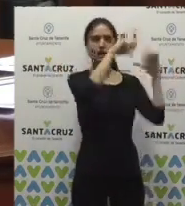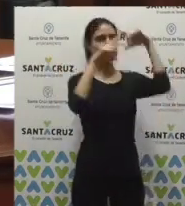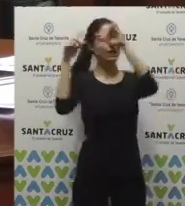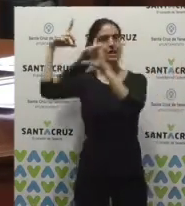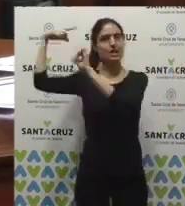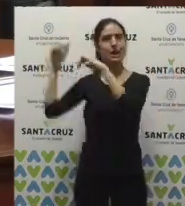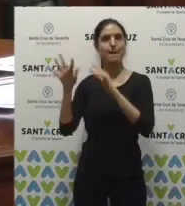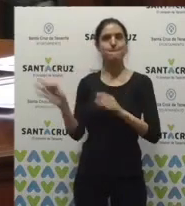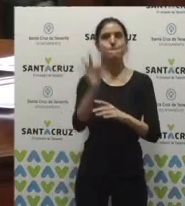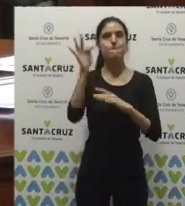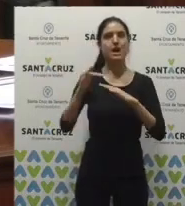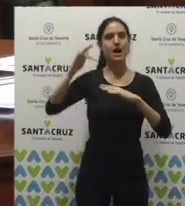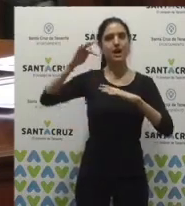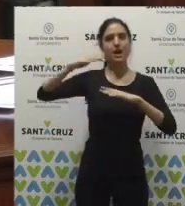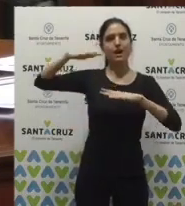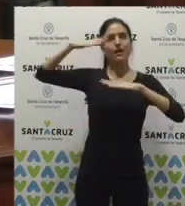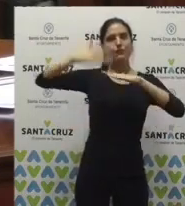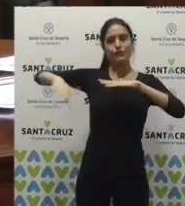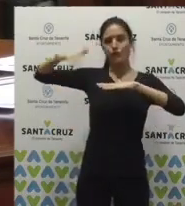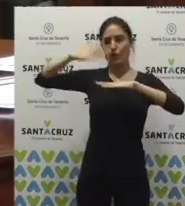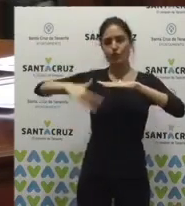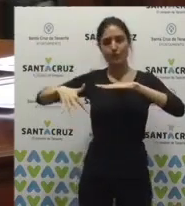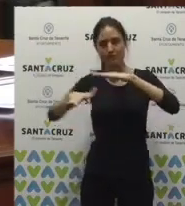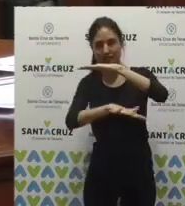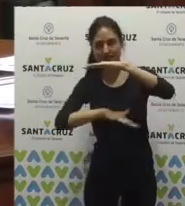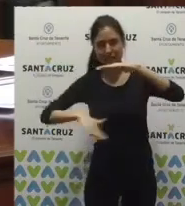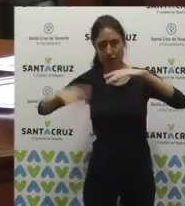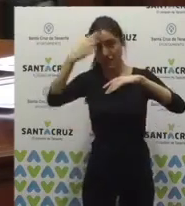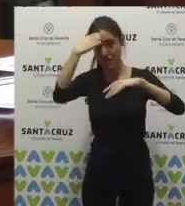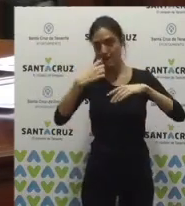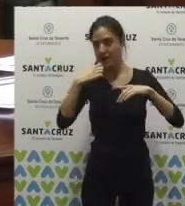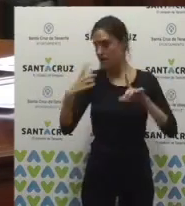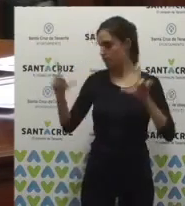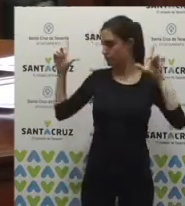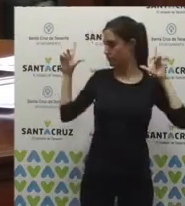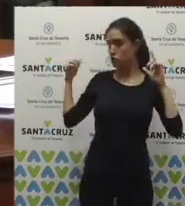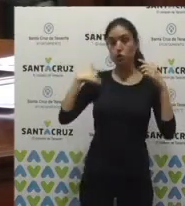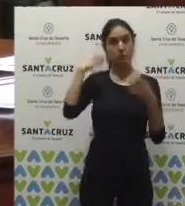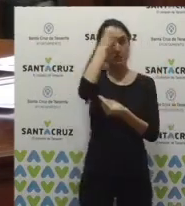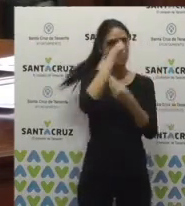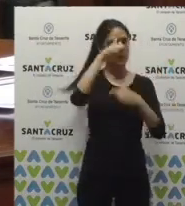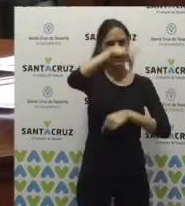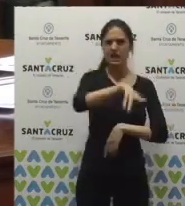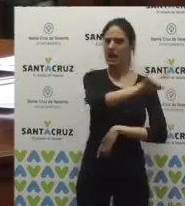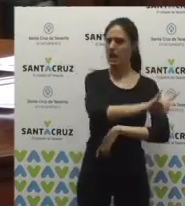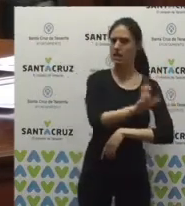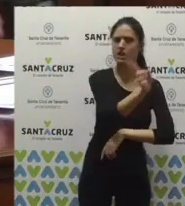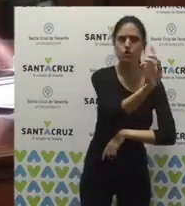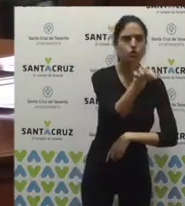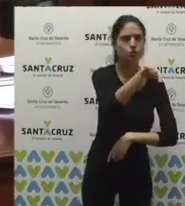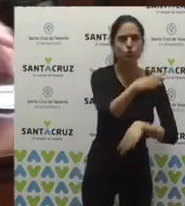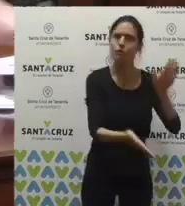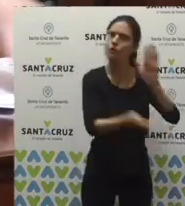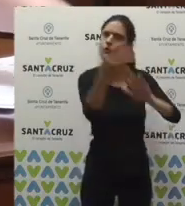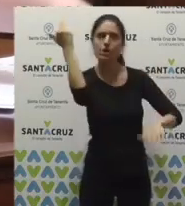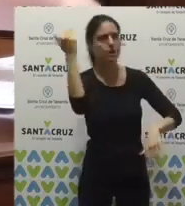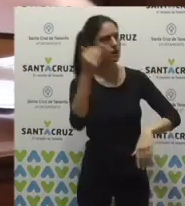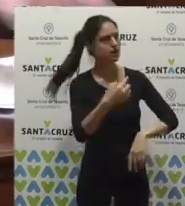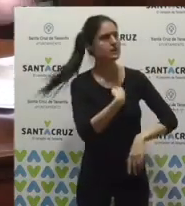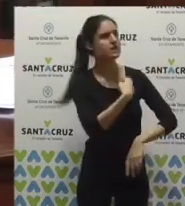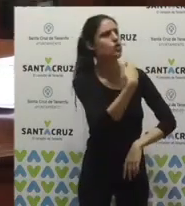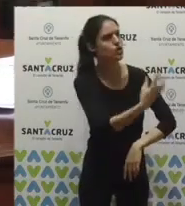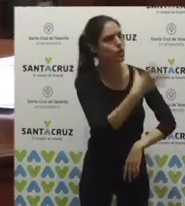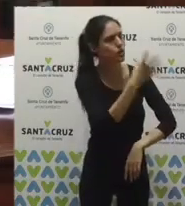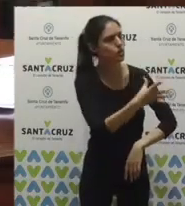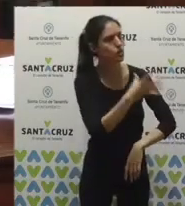que usted no se encontraba durante el confinamiento aquí en las islas canarias y porque yo lo digo porque es que usted ha presentado y